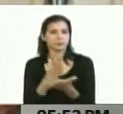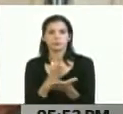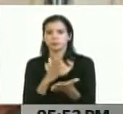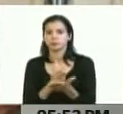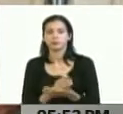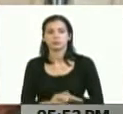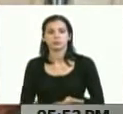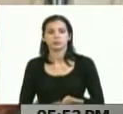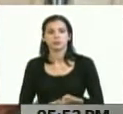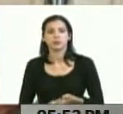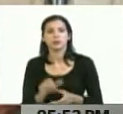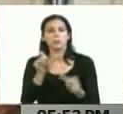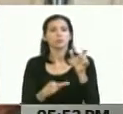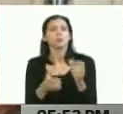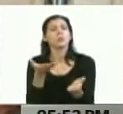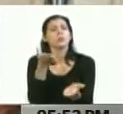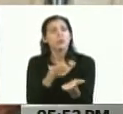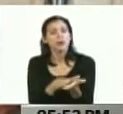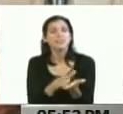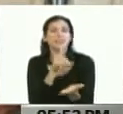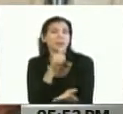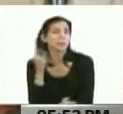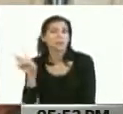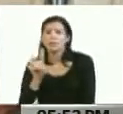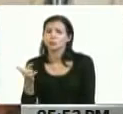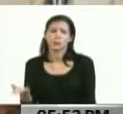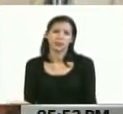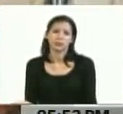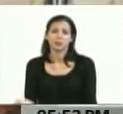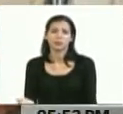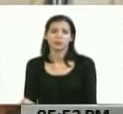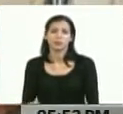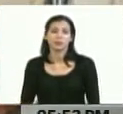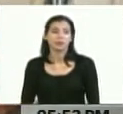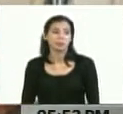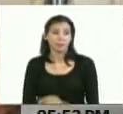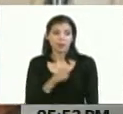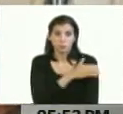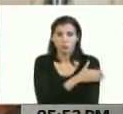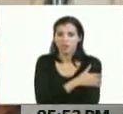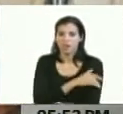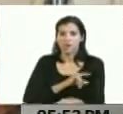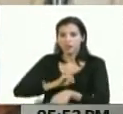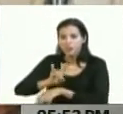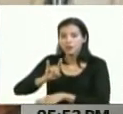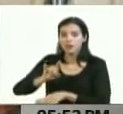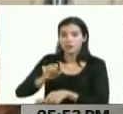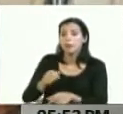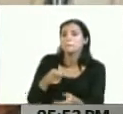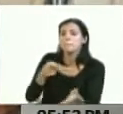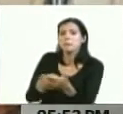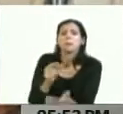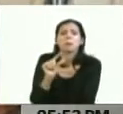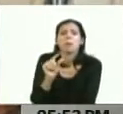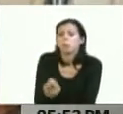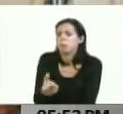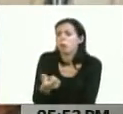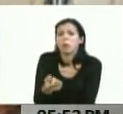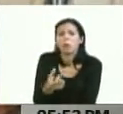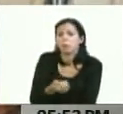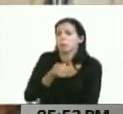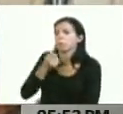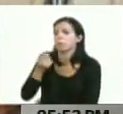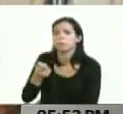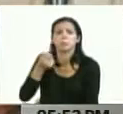Jordán, es que están muriendo venezolanos que lo están agarrando incautamente, le están pagando a lo mejor una miserable cantidad de dinero, le están